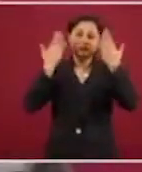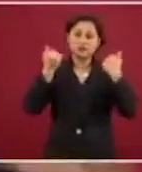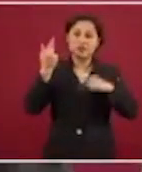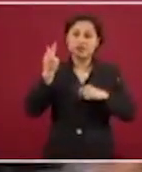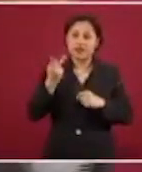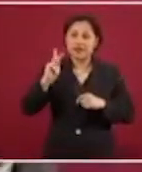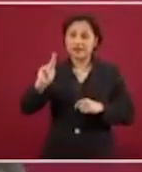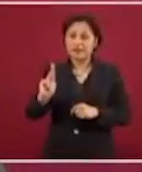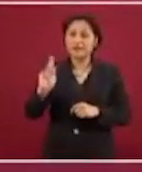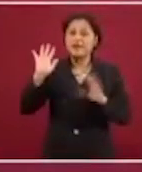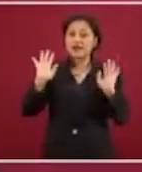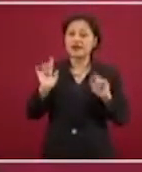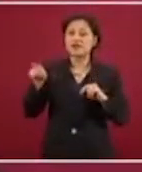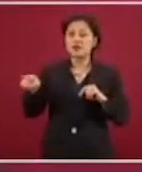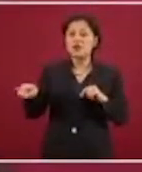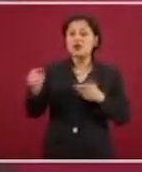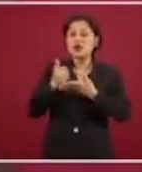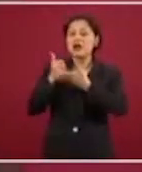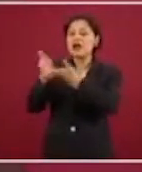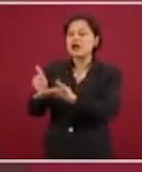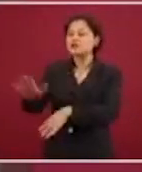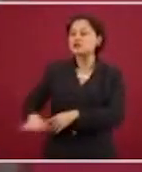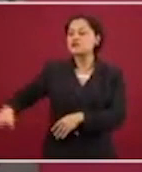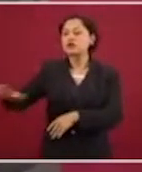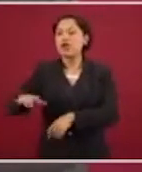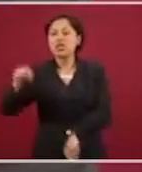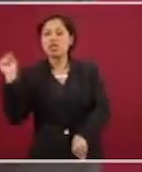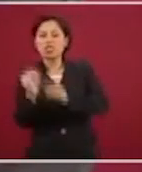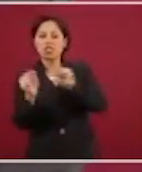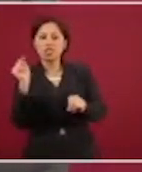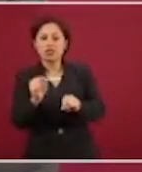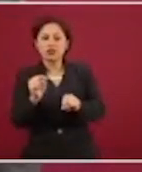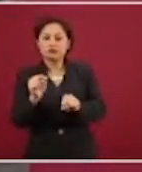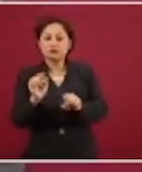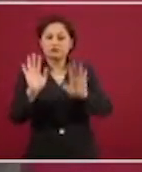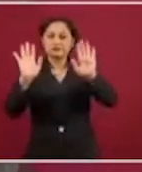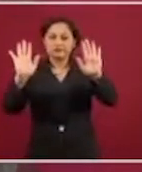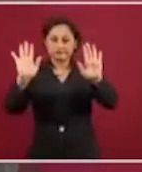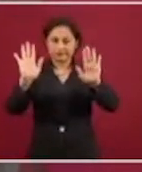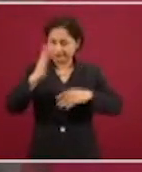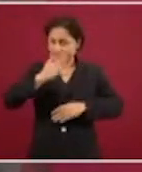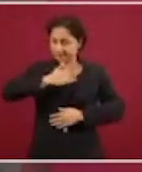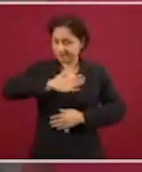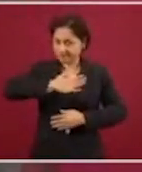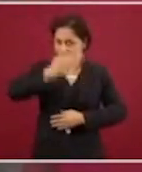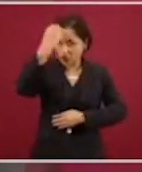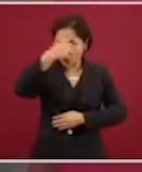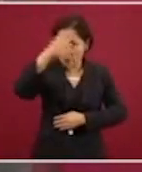esta estrategia general. ¿Qué opino yo sobre todo esto?